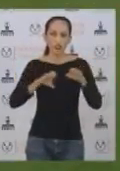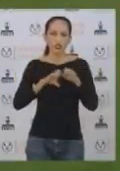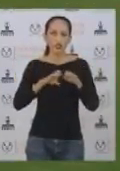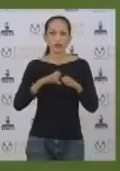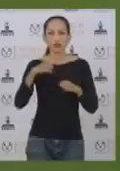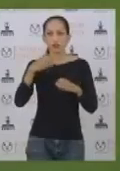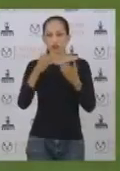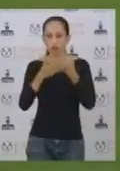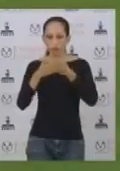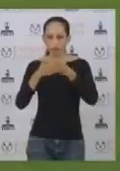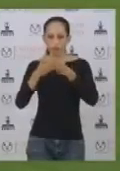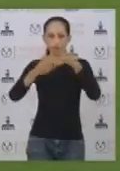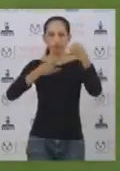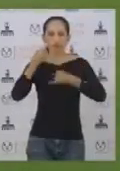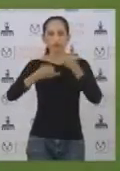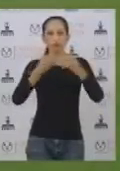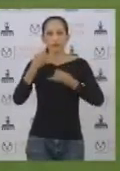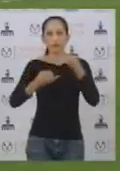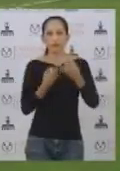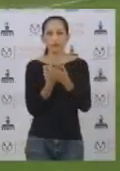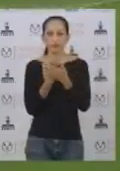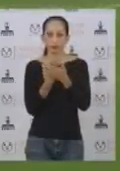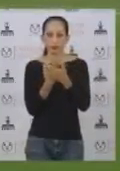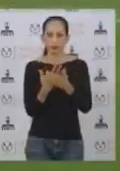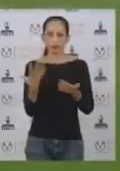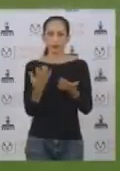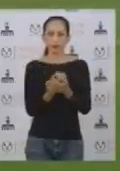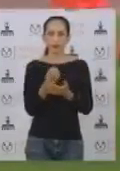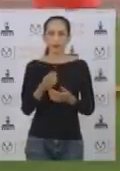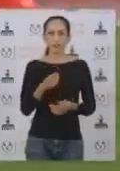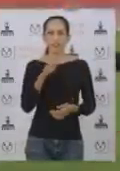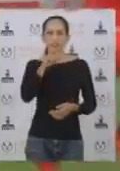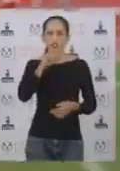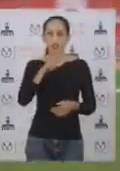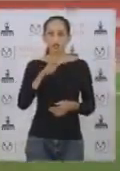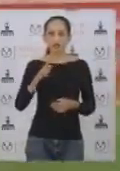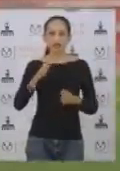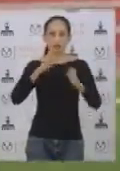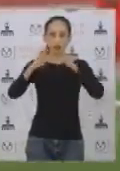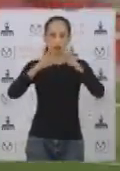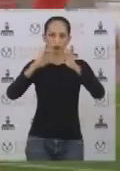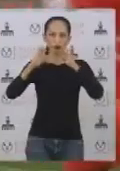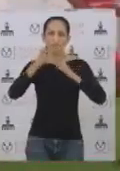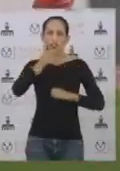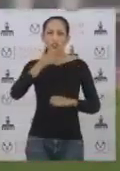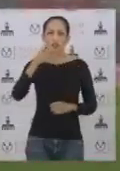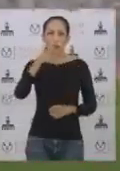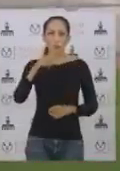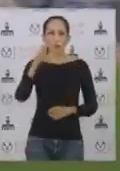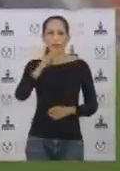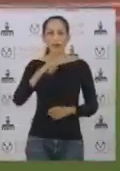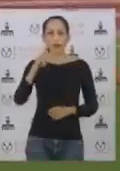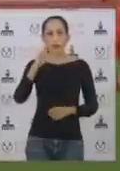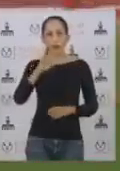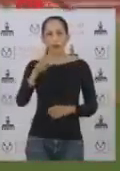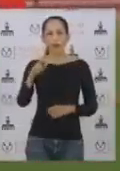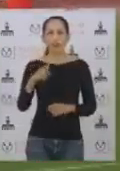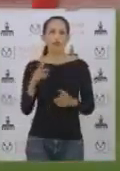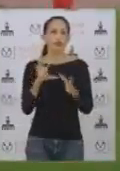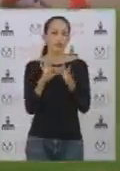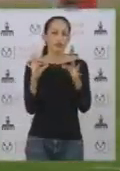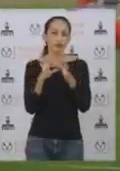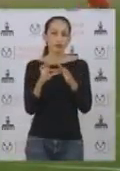a verse las caras con todo en la jornada 9 del Ascenso MX. Tenemos entrevista con Pepe Treviño, estratega del equipo